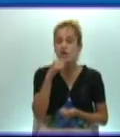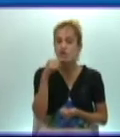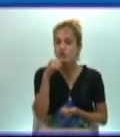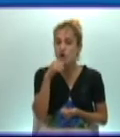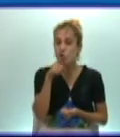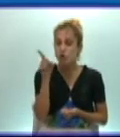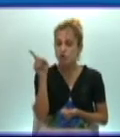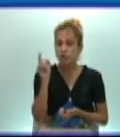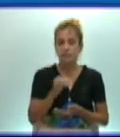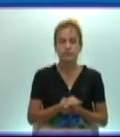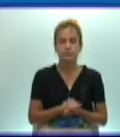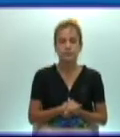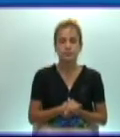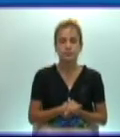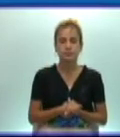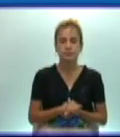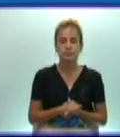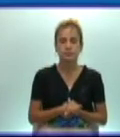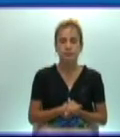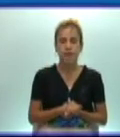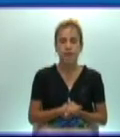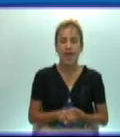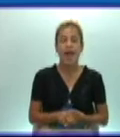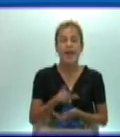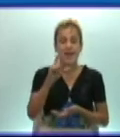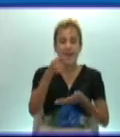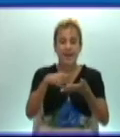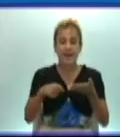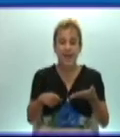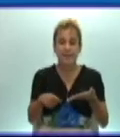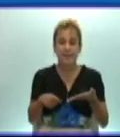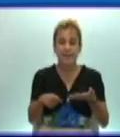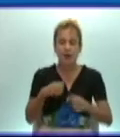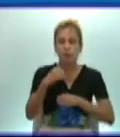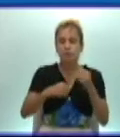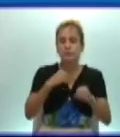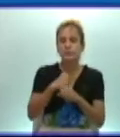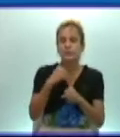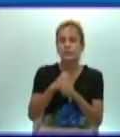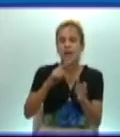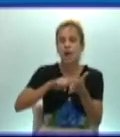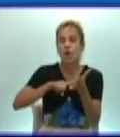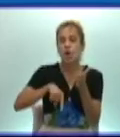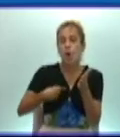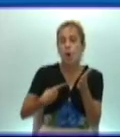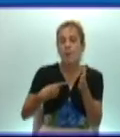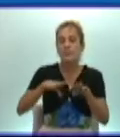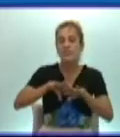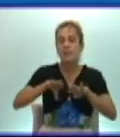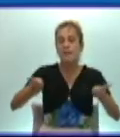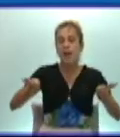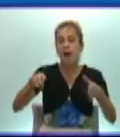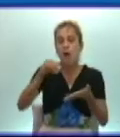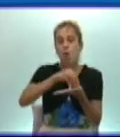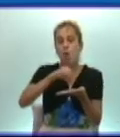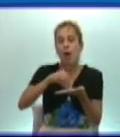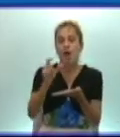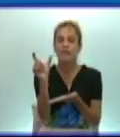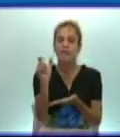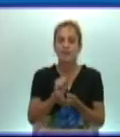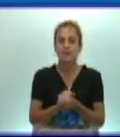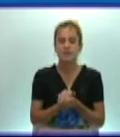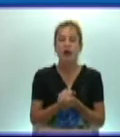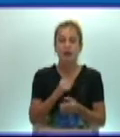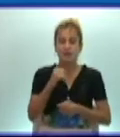rojo. En las cartas se utiliza la coma para separar el lugar y la fecha y se